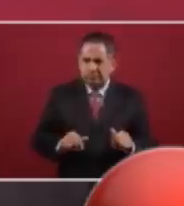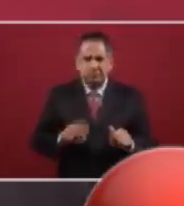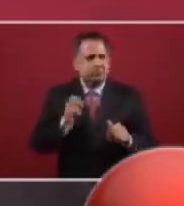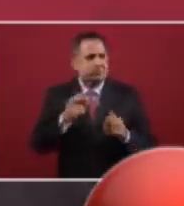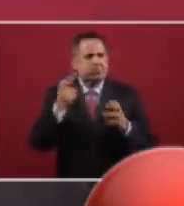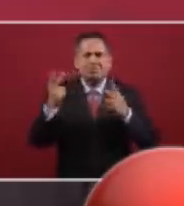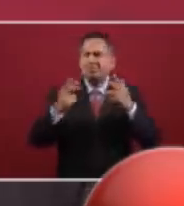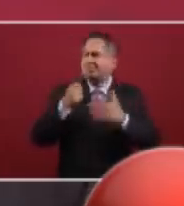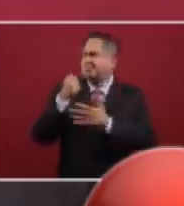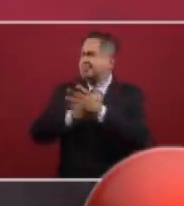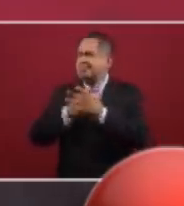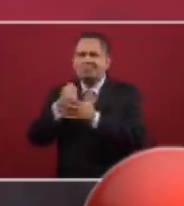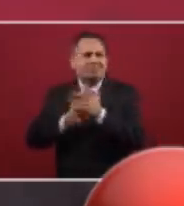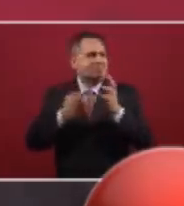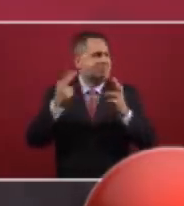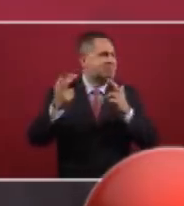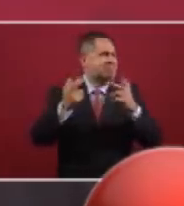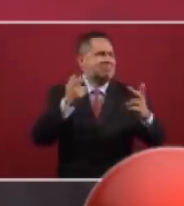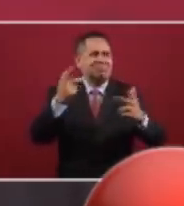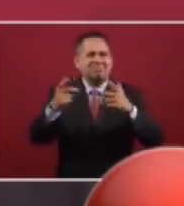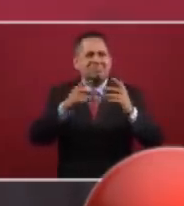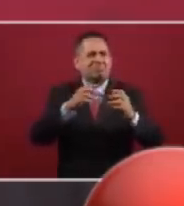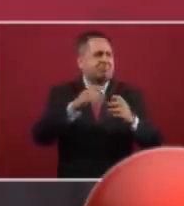afecten comercios,